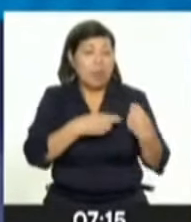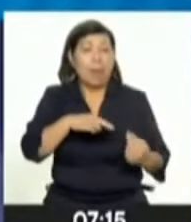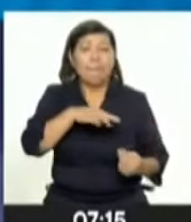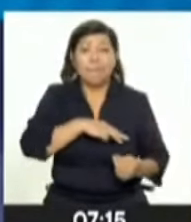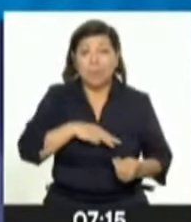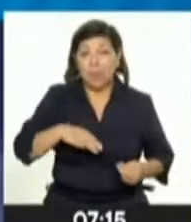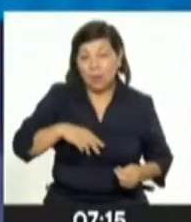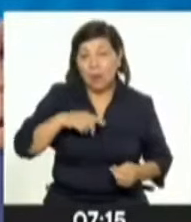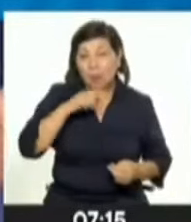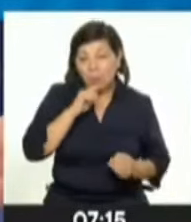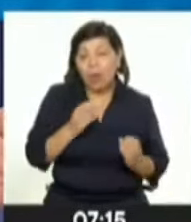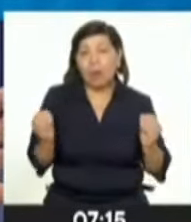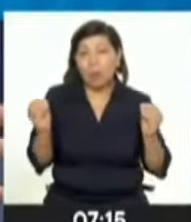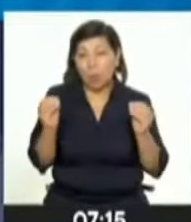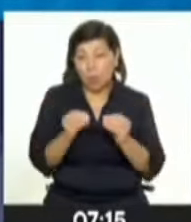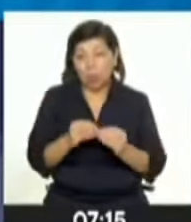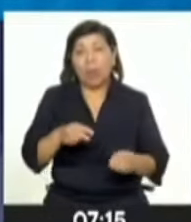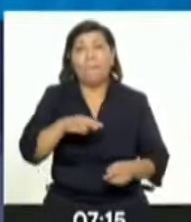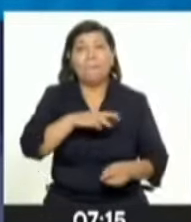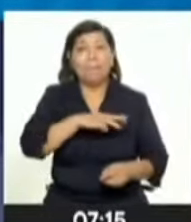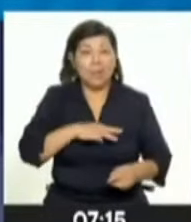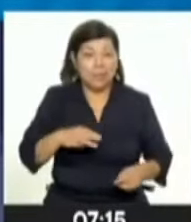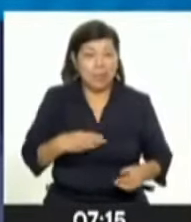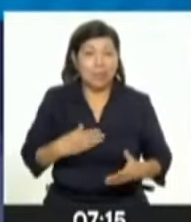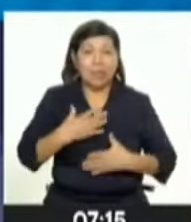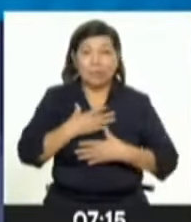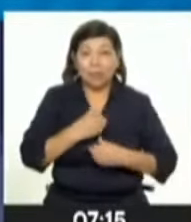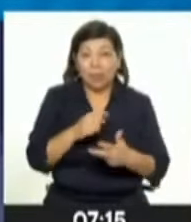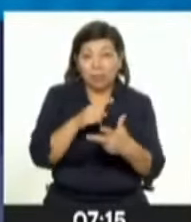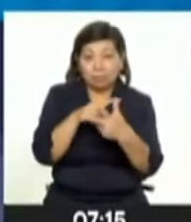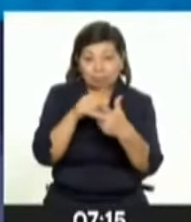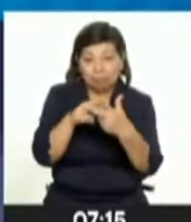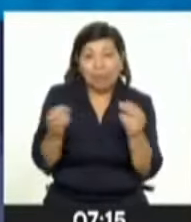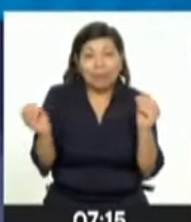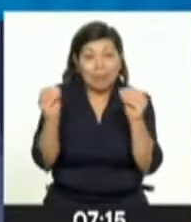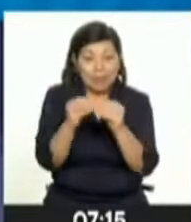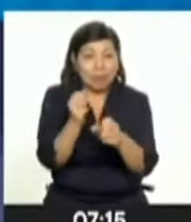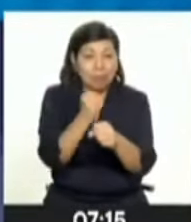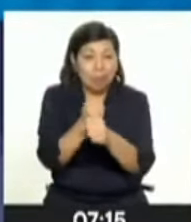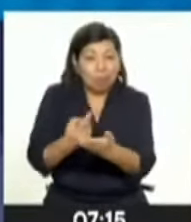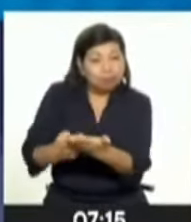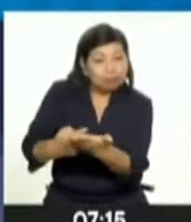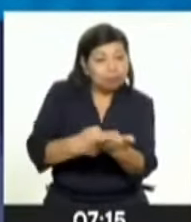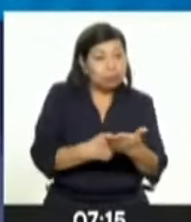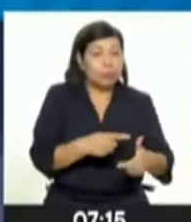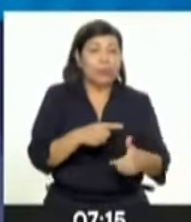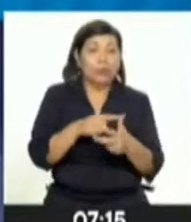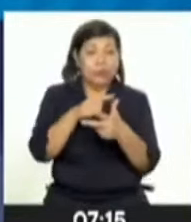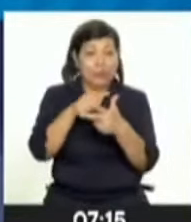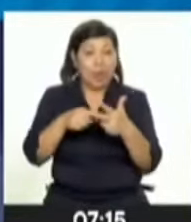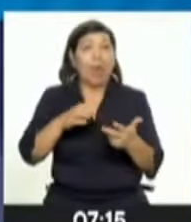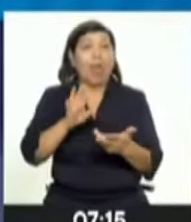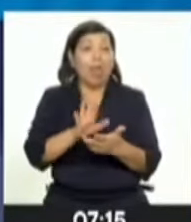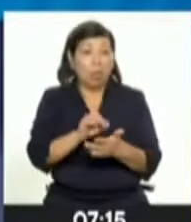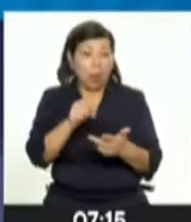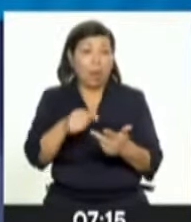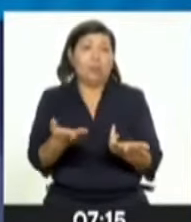el Ministerio de Salud, cada uno en su campo. ¿Por qué? Porque también hay situaciones que ahondan este